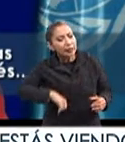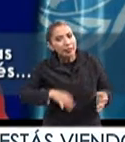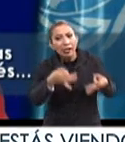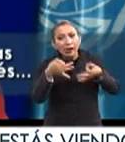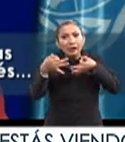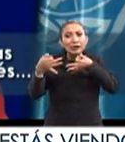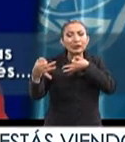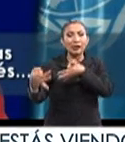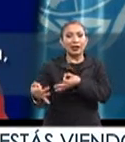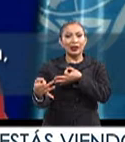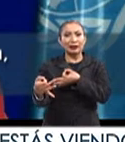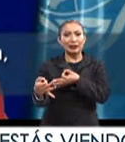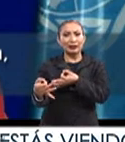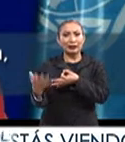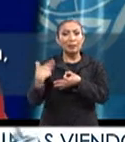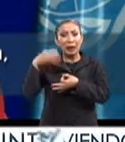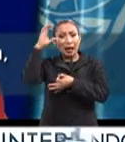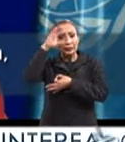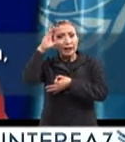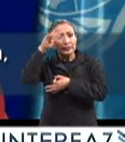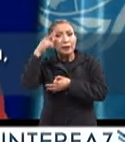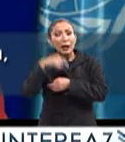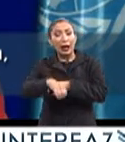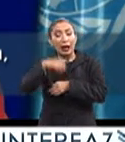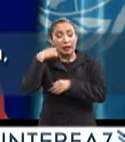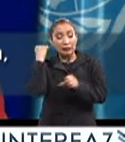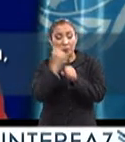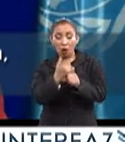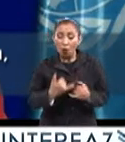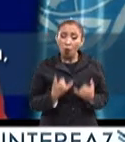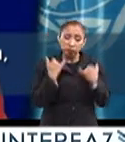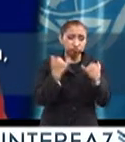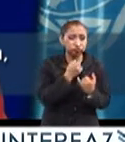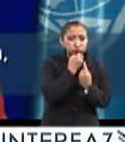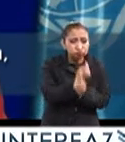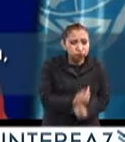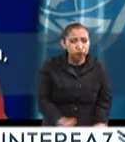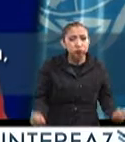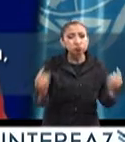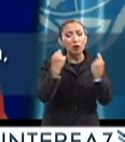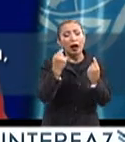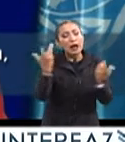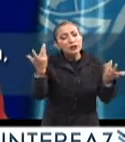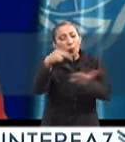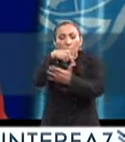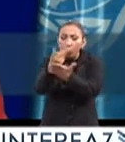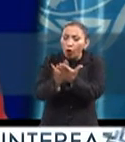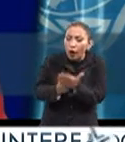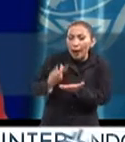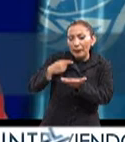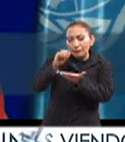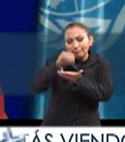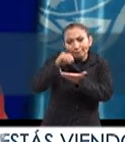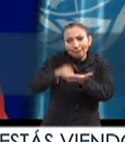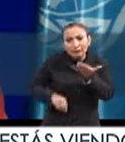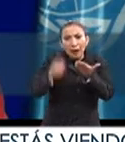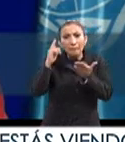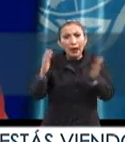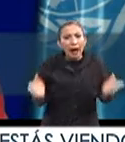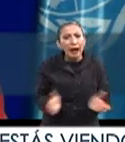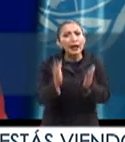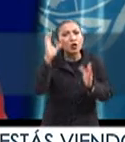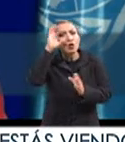we need to foster interest in science from an early age, by encouraging programs that